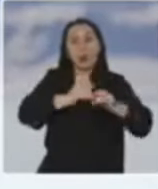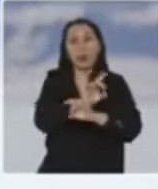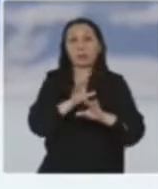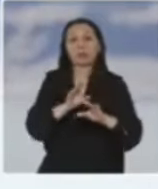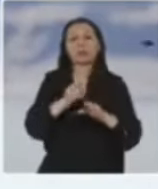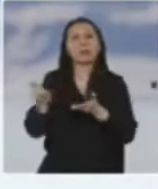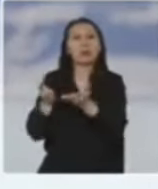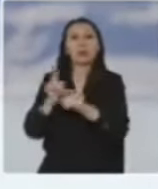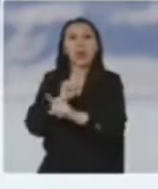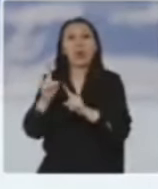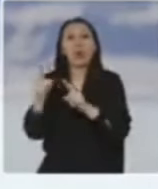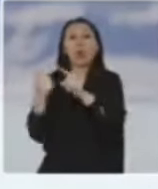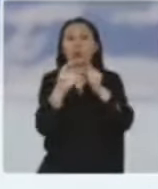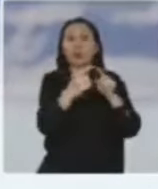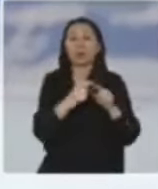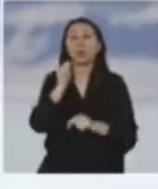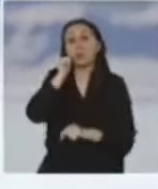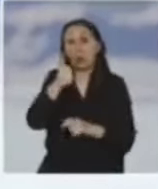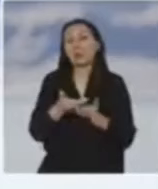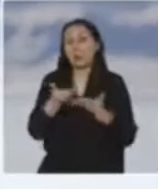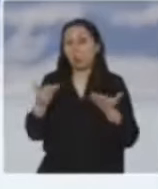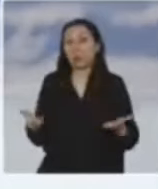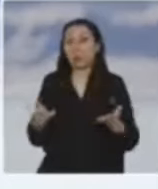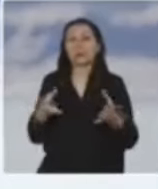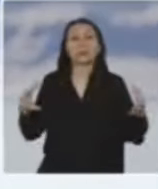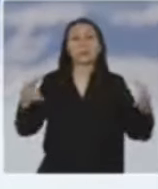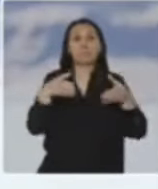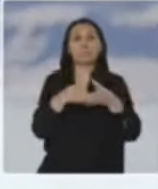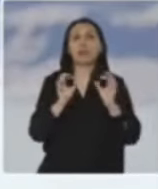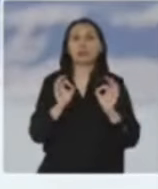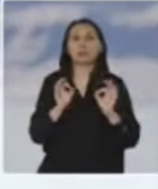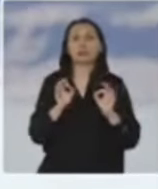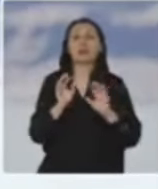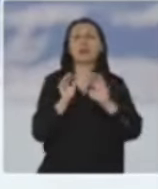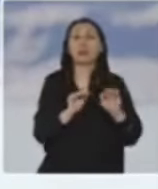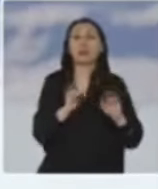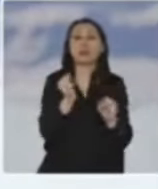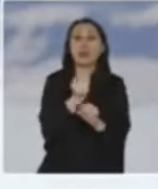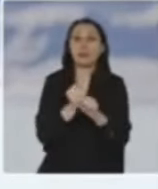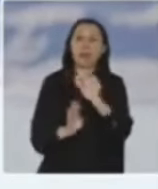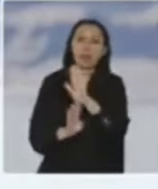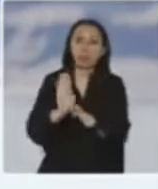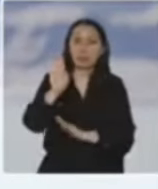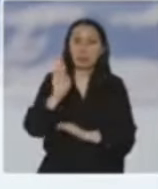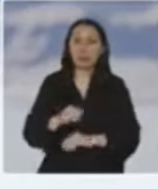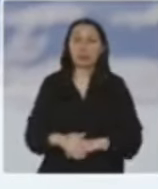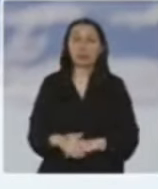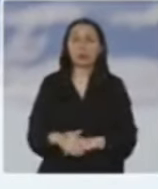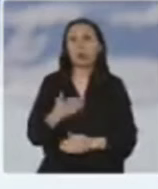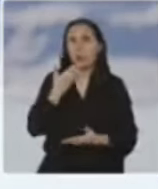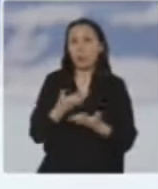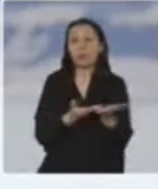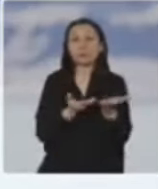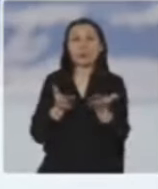servicios no conversan entre sí Y por eso mañana vamos a tener también el gabinete de eh proempleo Y crecimiento eh Cuando